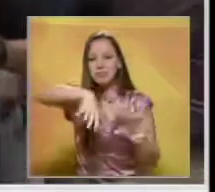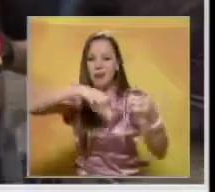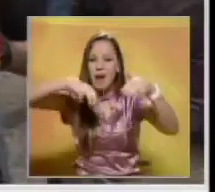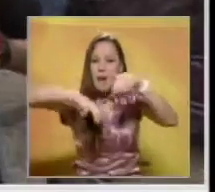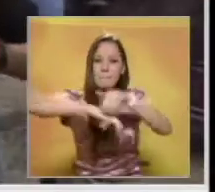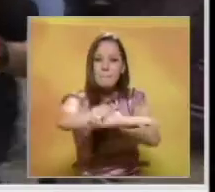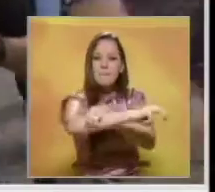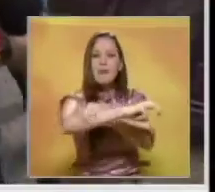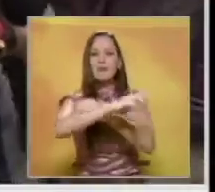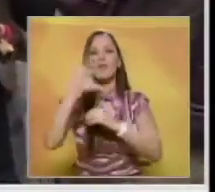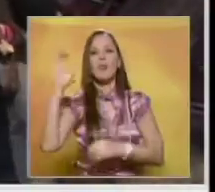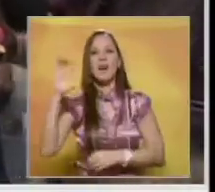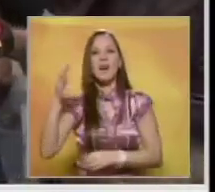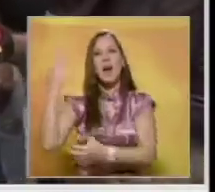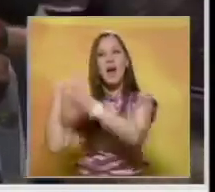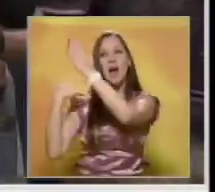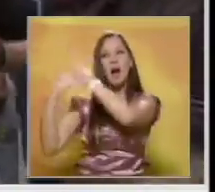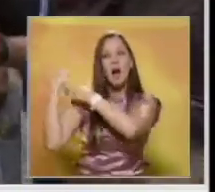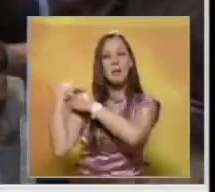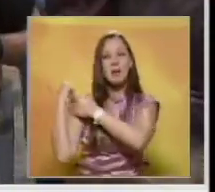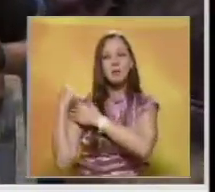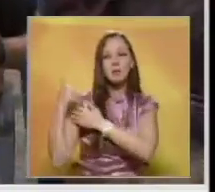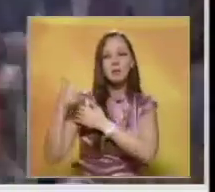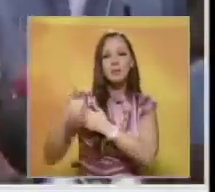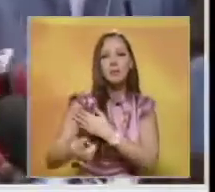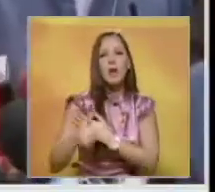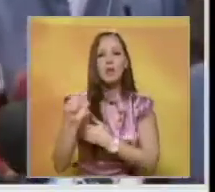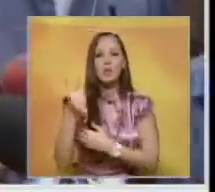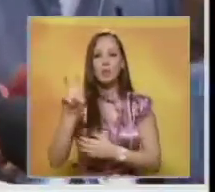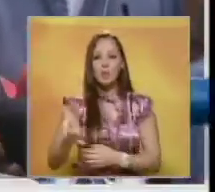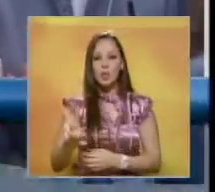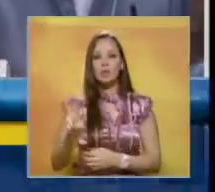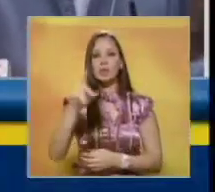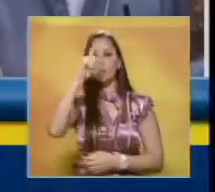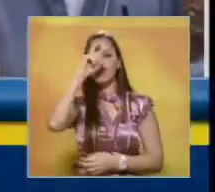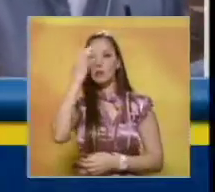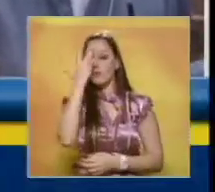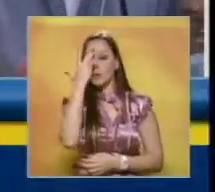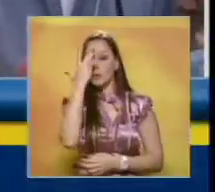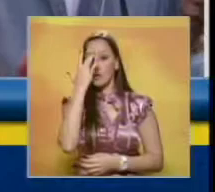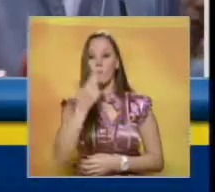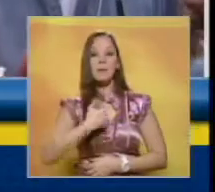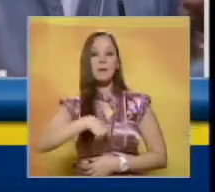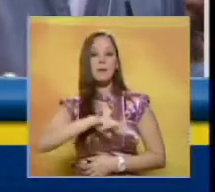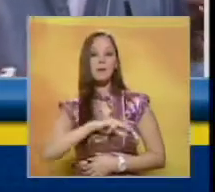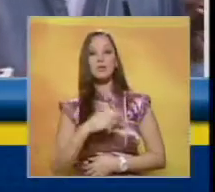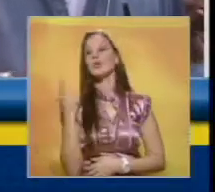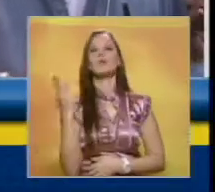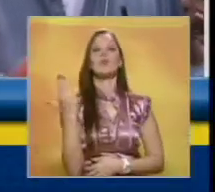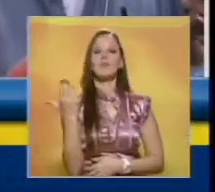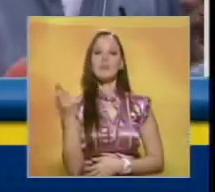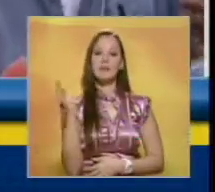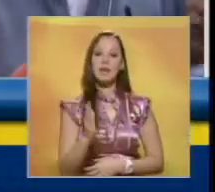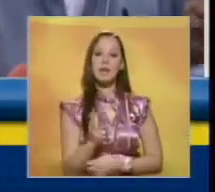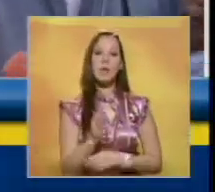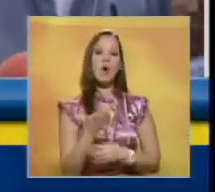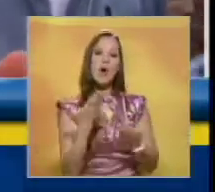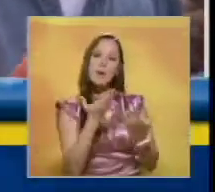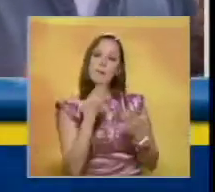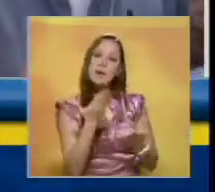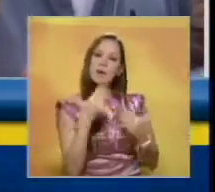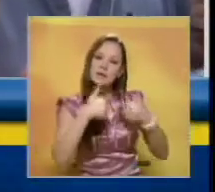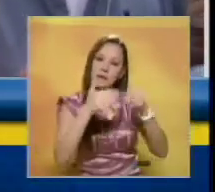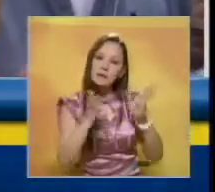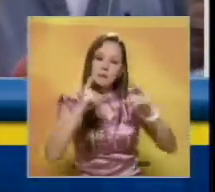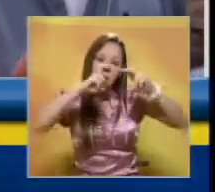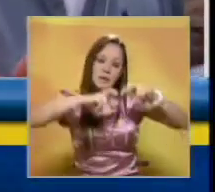de Caracas desde el pasado 12 de febrero. Nosotros venimos a hacer una petición a nuestra Fiscalía General de la República para que se aperture